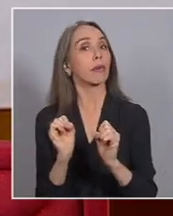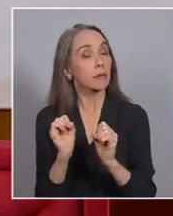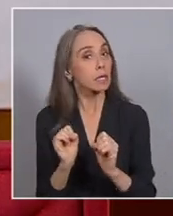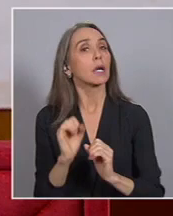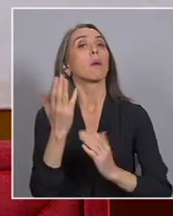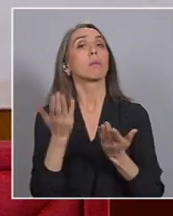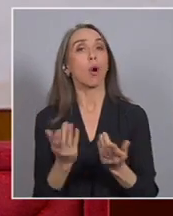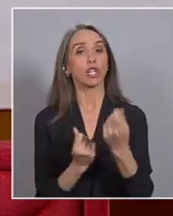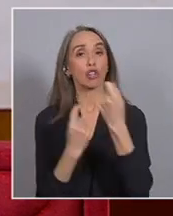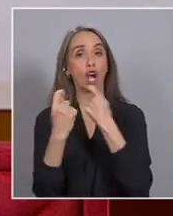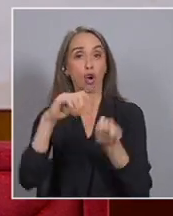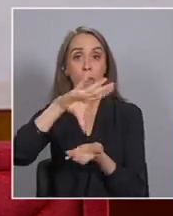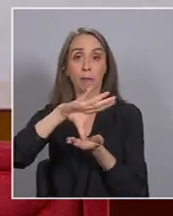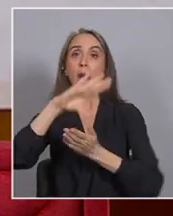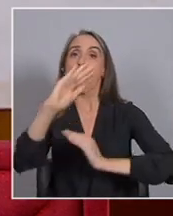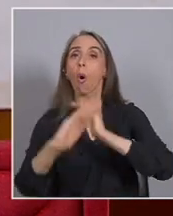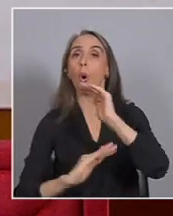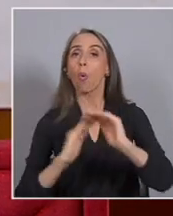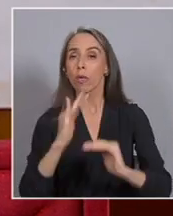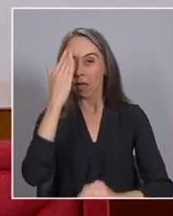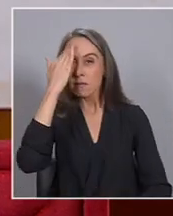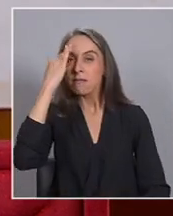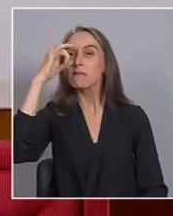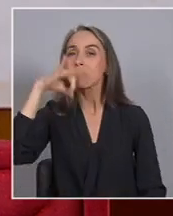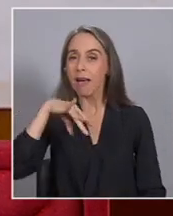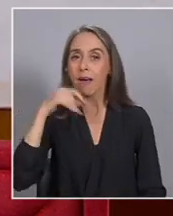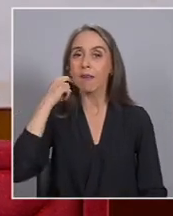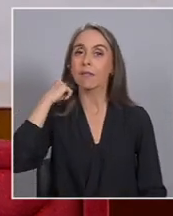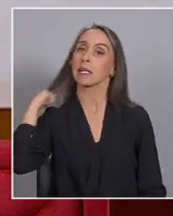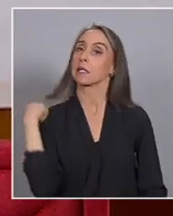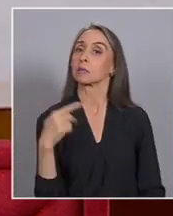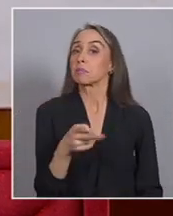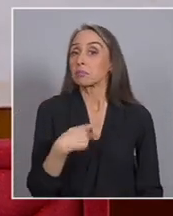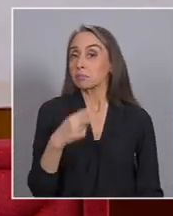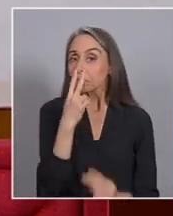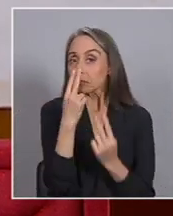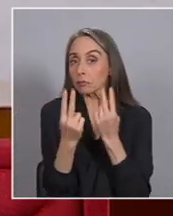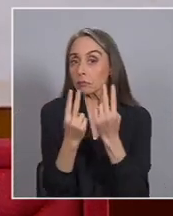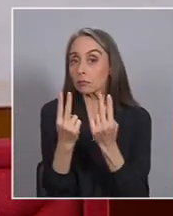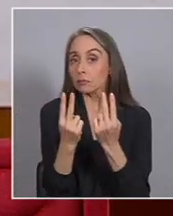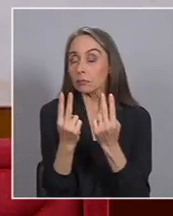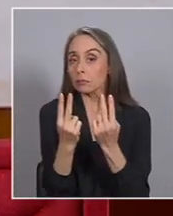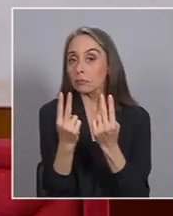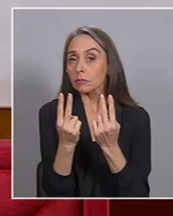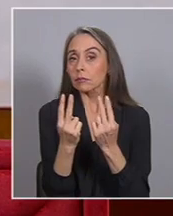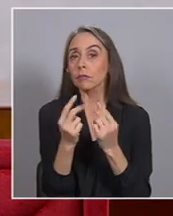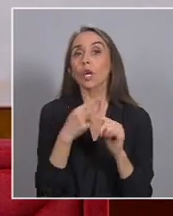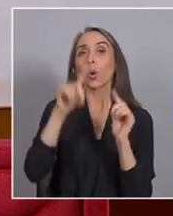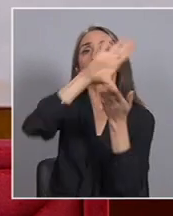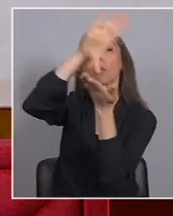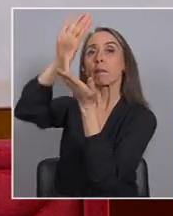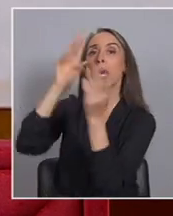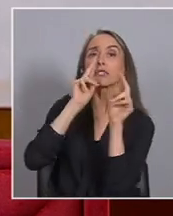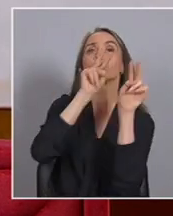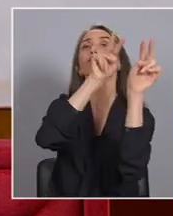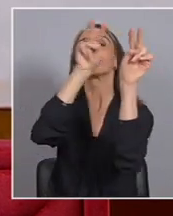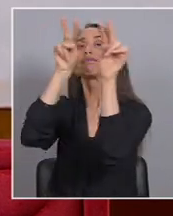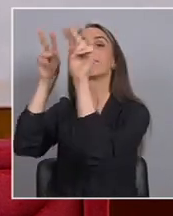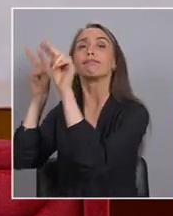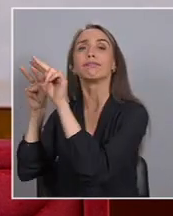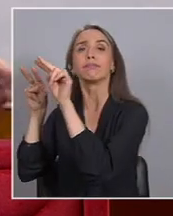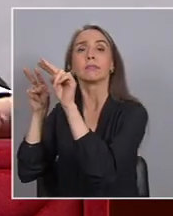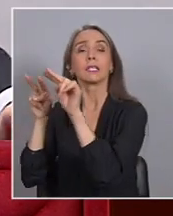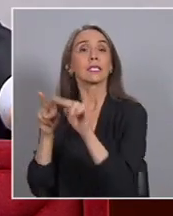vamos a cuidar, porque sabemos, y es cosa de mirar un poco más allá de nuestras fronteras, que